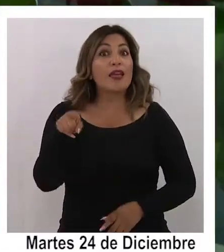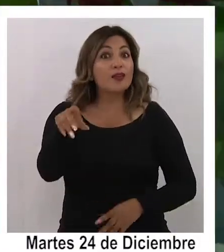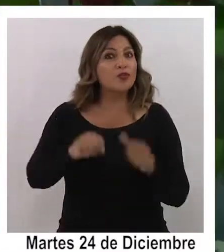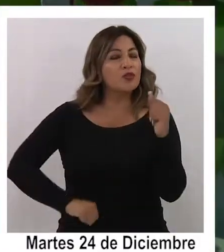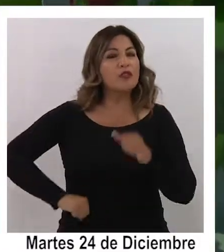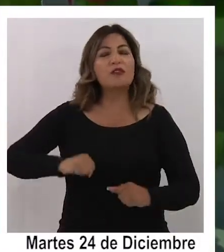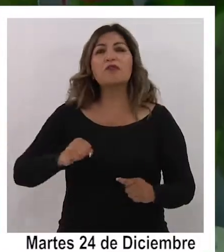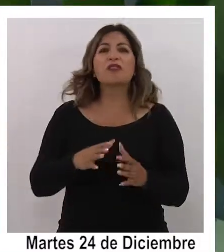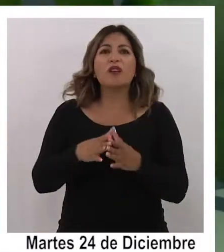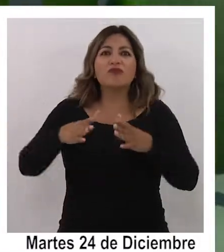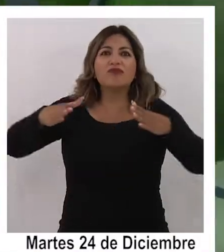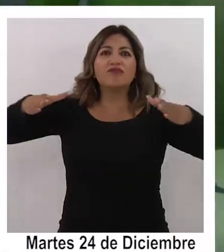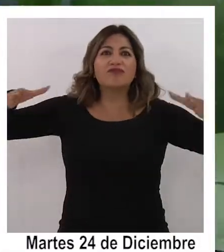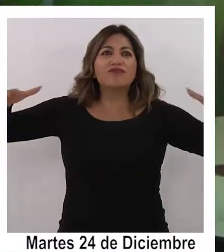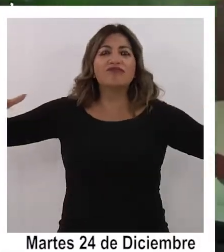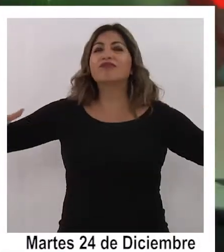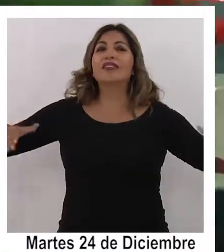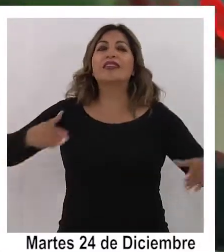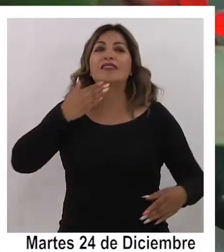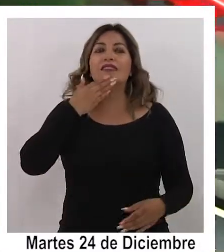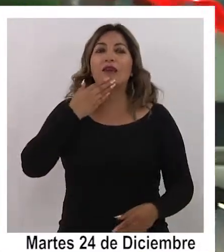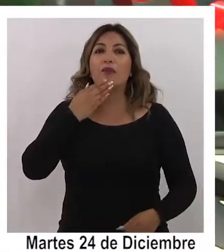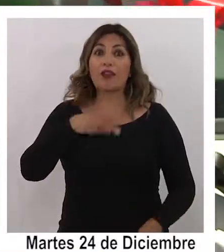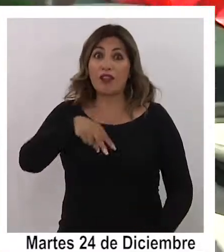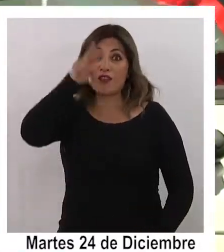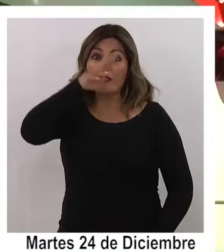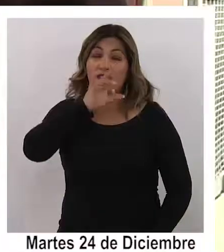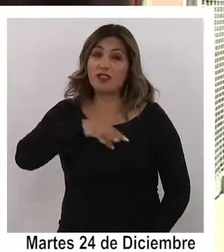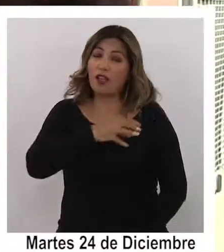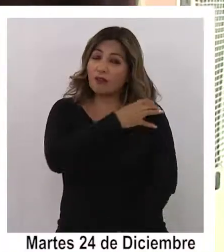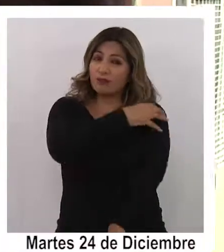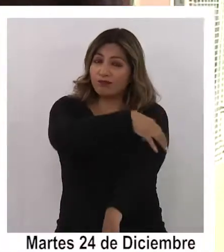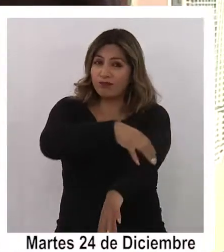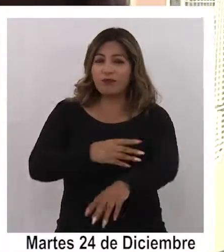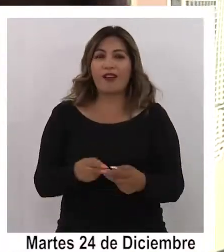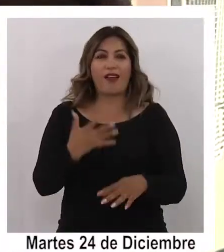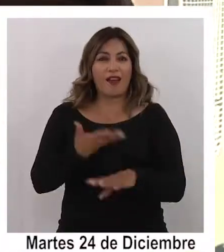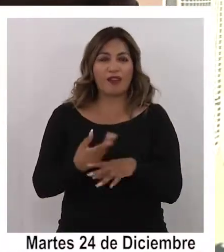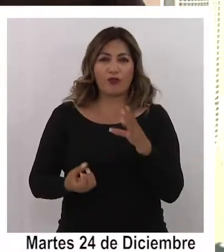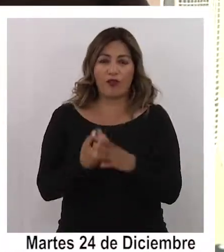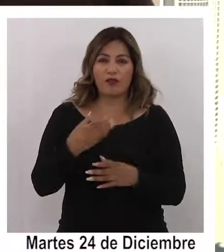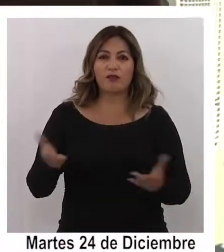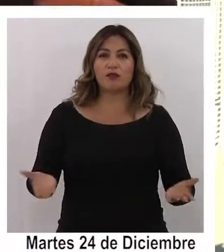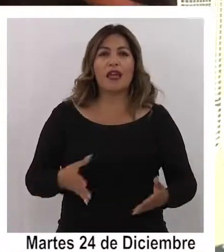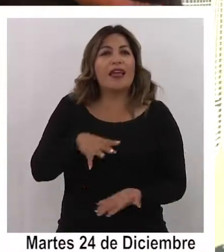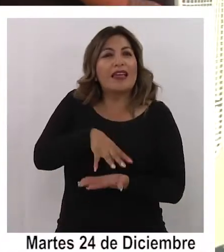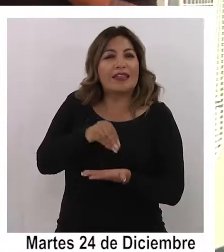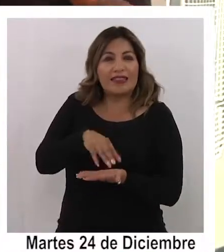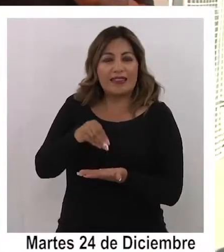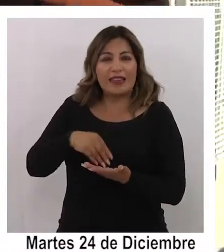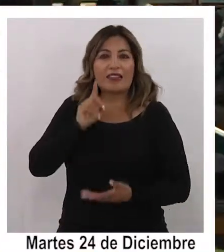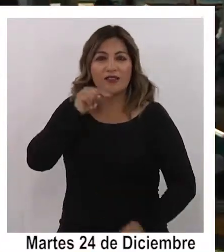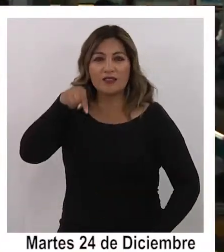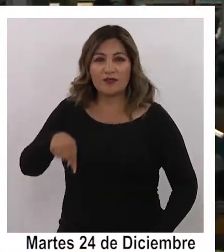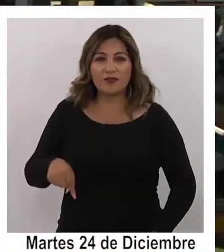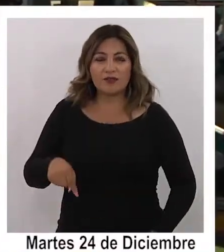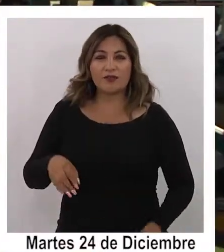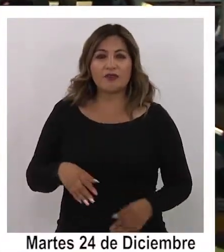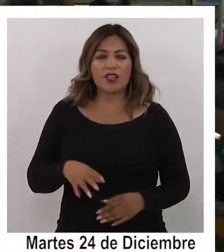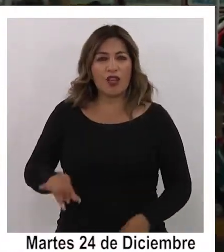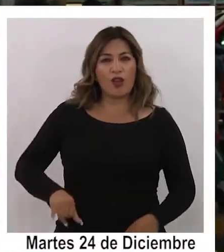Una empresa que continúa creciendo y sumando locales en el norte de Chile. En Arica